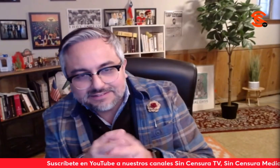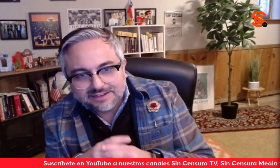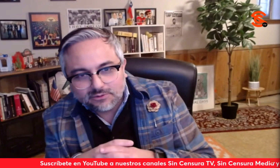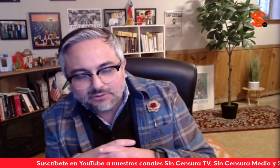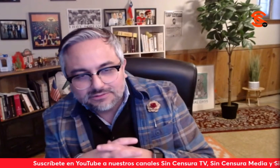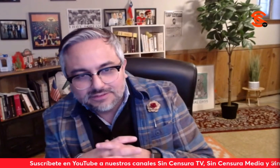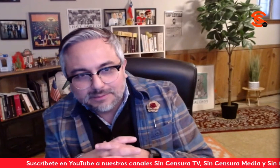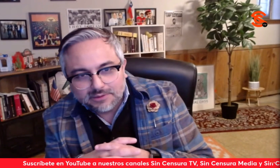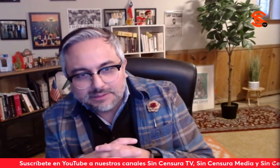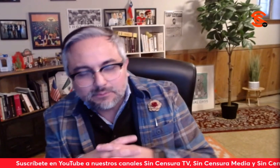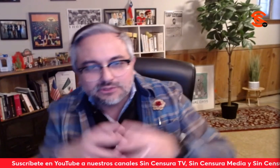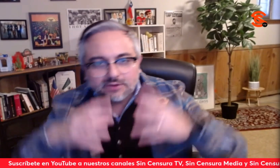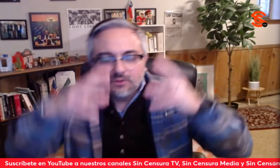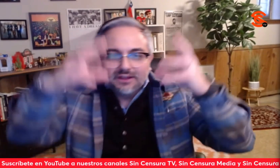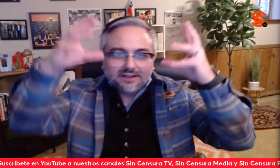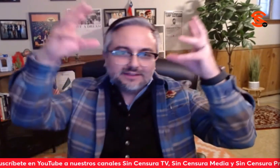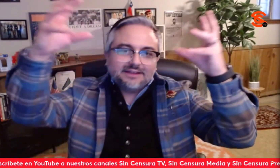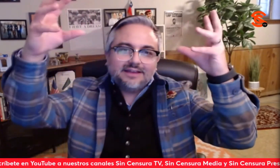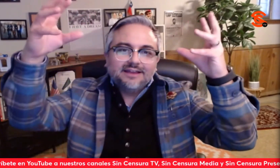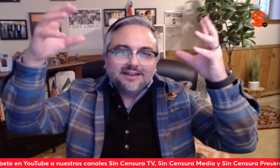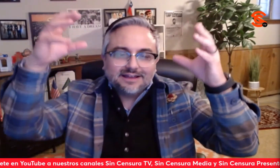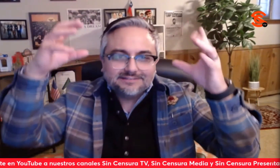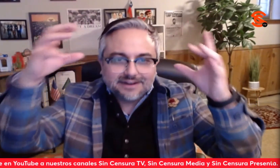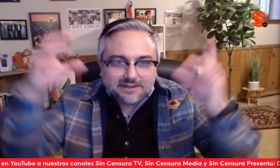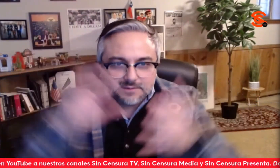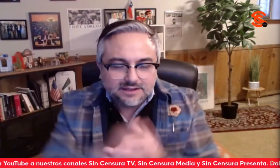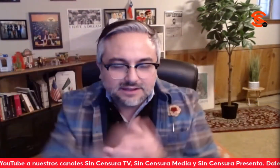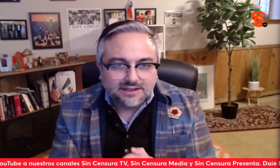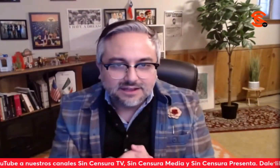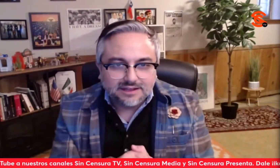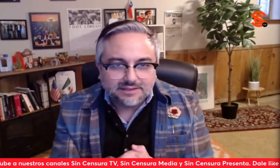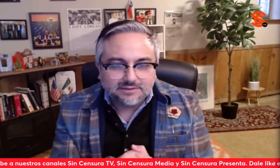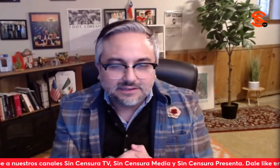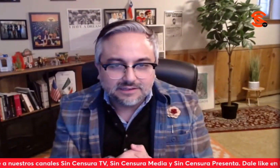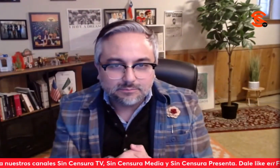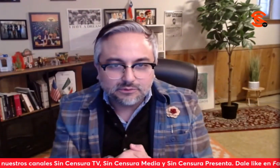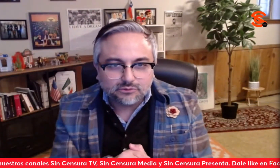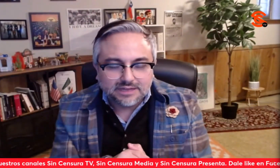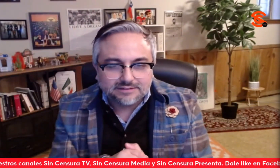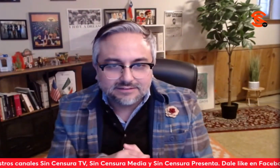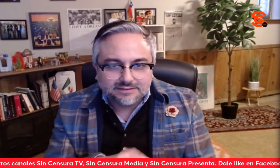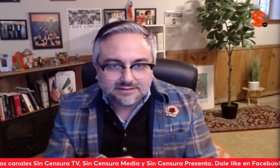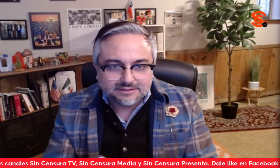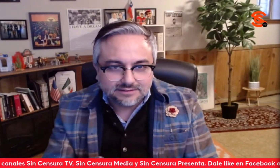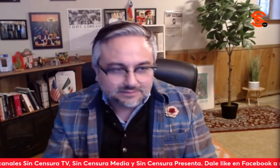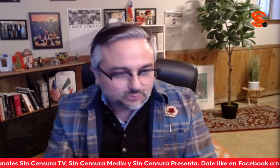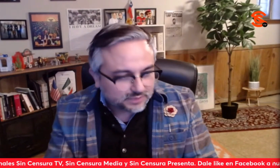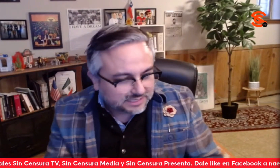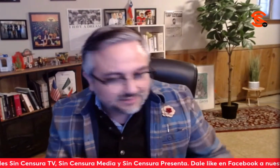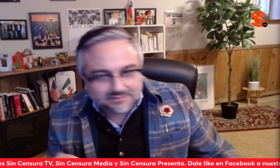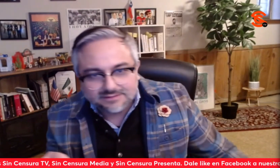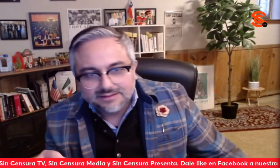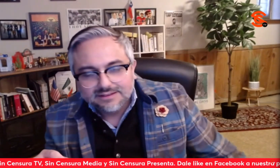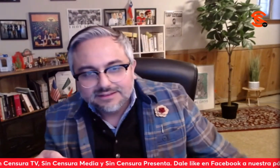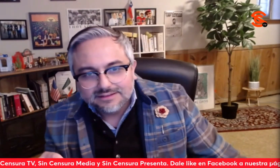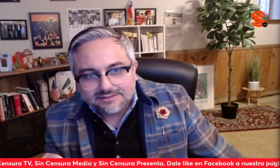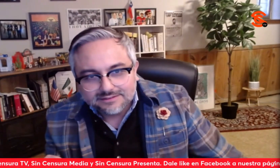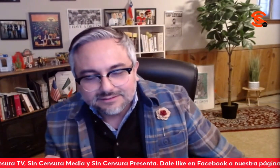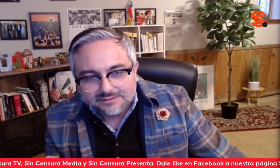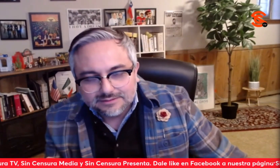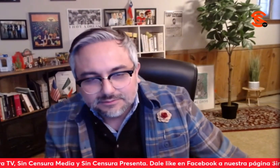pues este cerro llamado el Teposteco, en el que hasta arriba hay pues unas